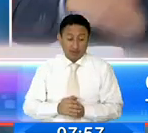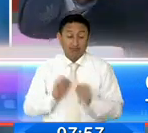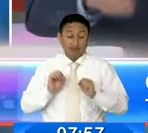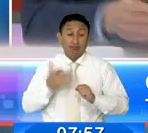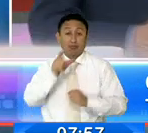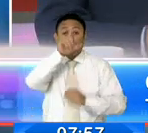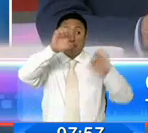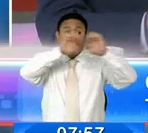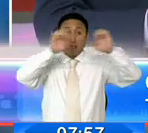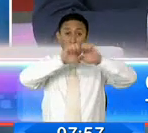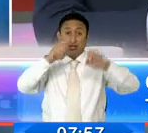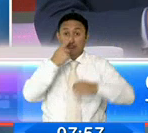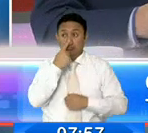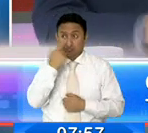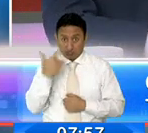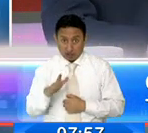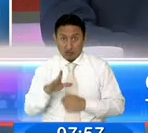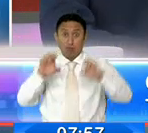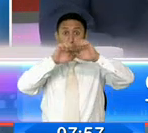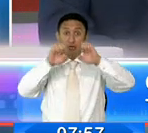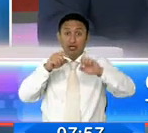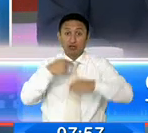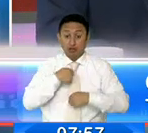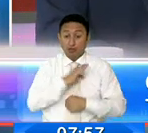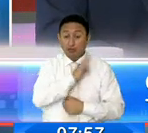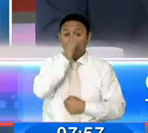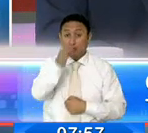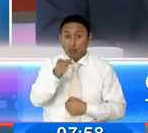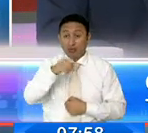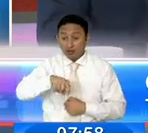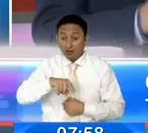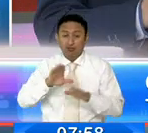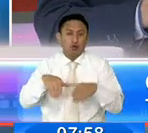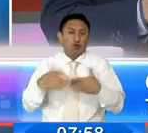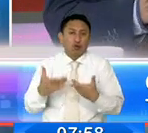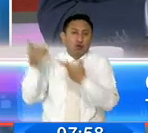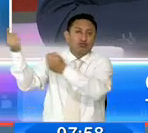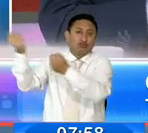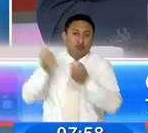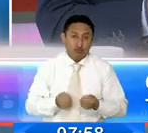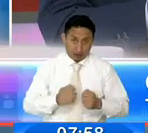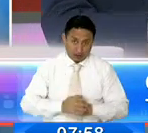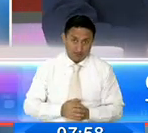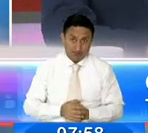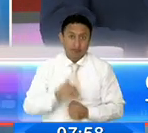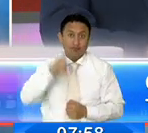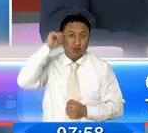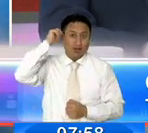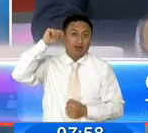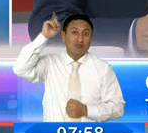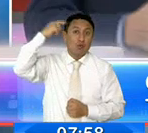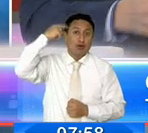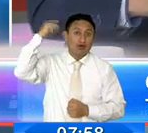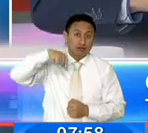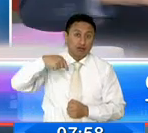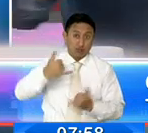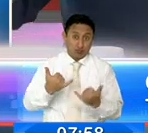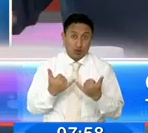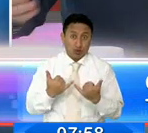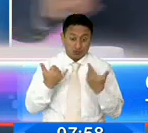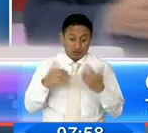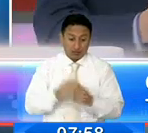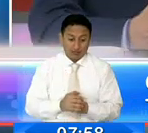interesados, han aparecido empresas y hay gente que ha ido a buscar de qué manera lo va a hacer. Recordemos que el gobierno tiene justamente que